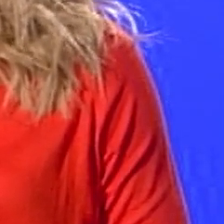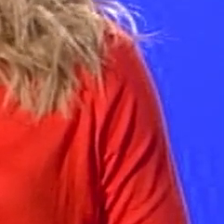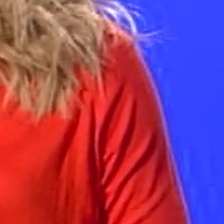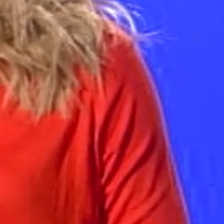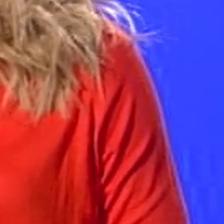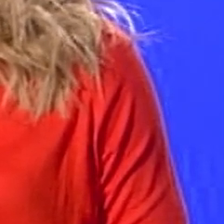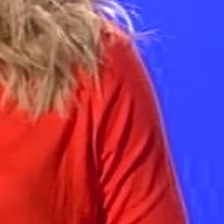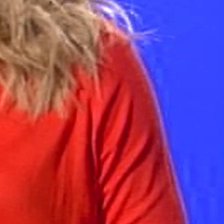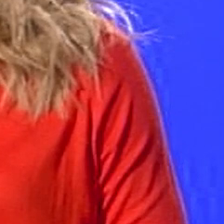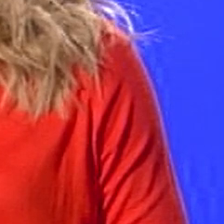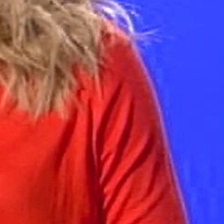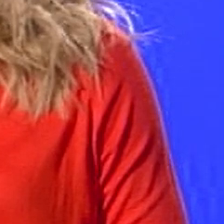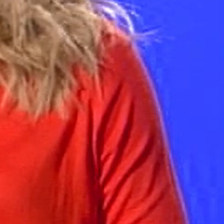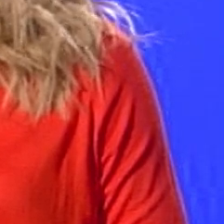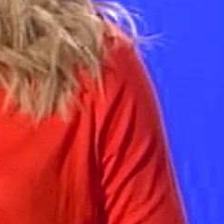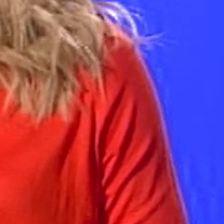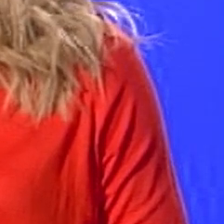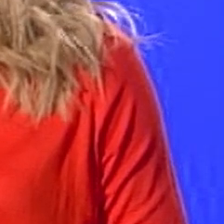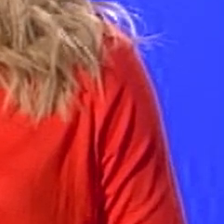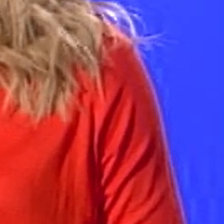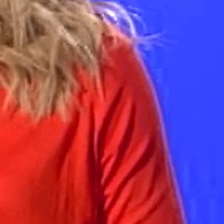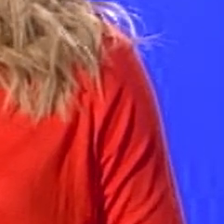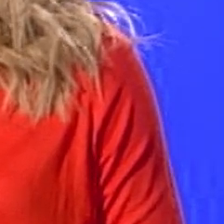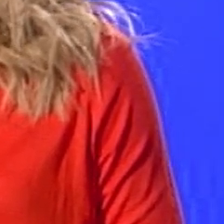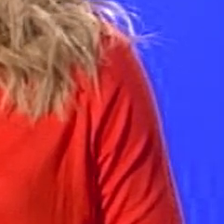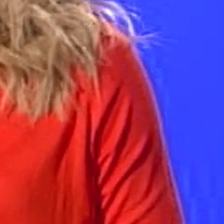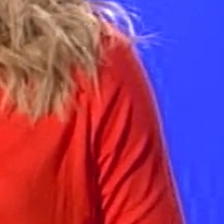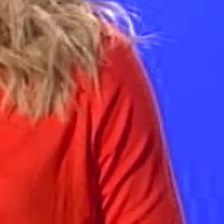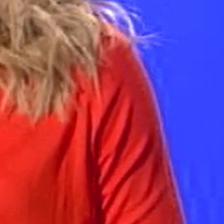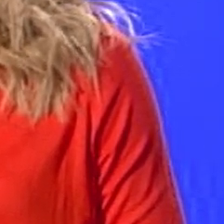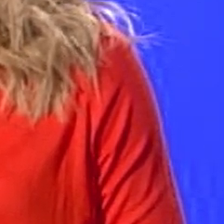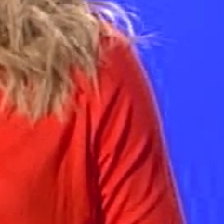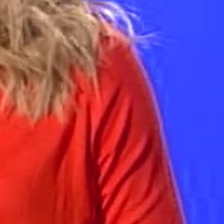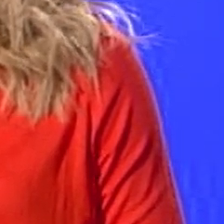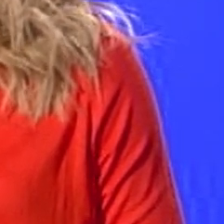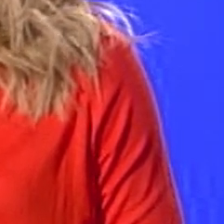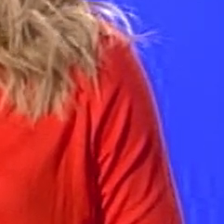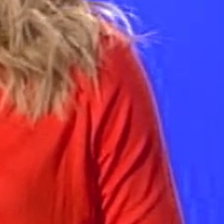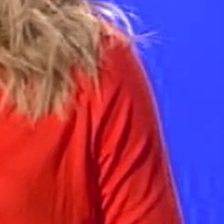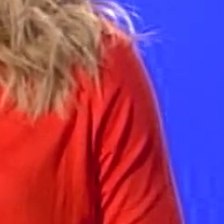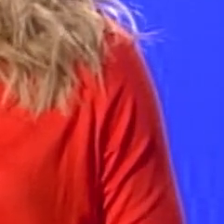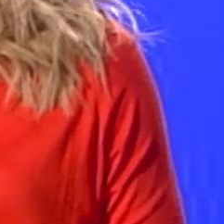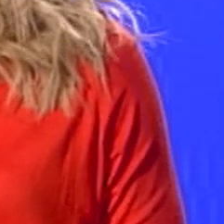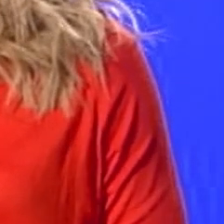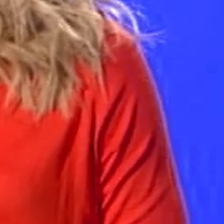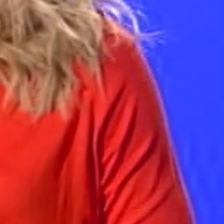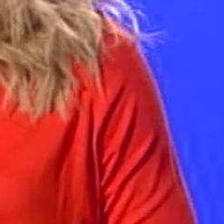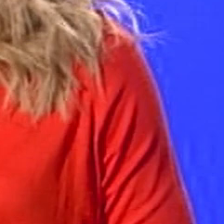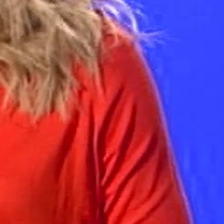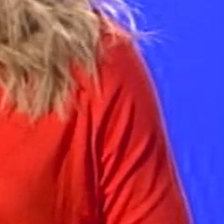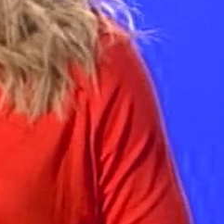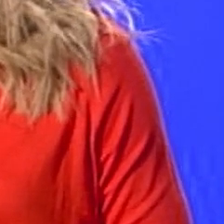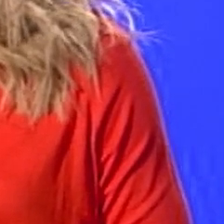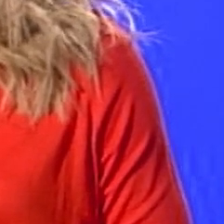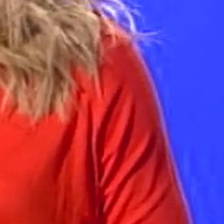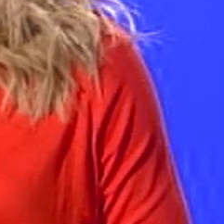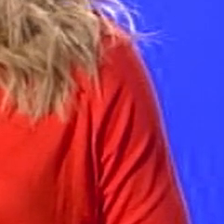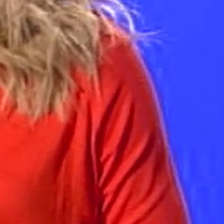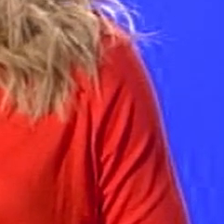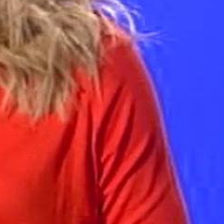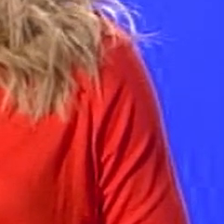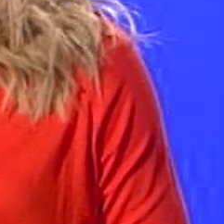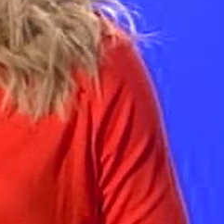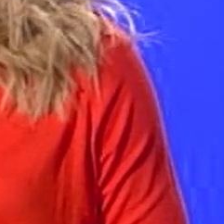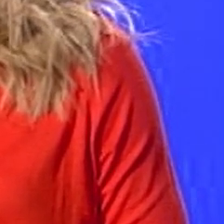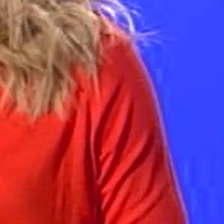modalidad virtual. Sobre su logística y las inscripciones conversaremos más adelante en la entrevista del programa. Además, hablaremos sobre el valor de las